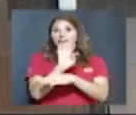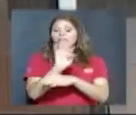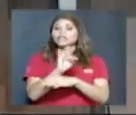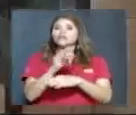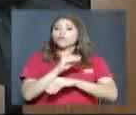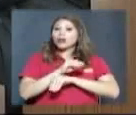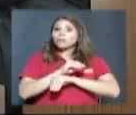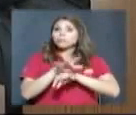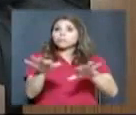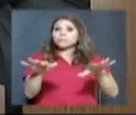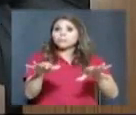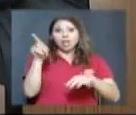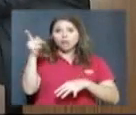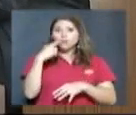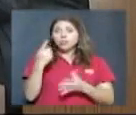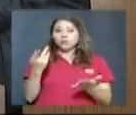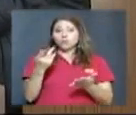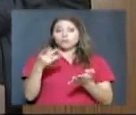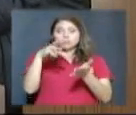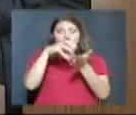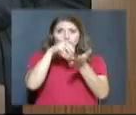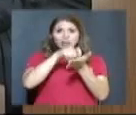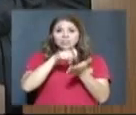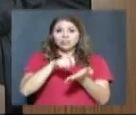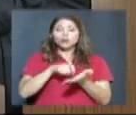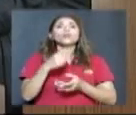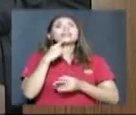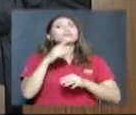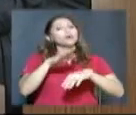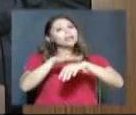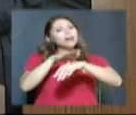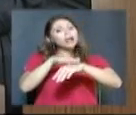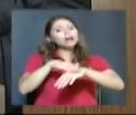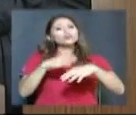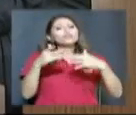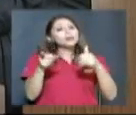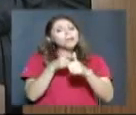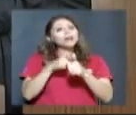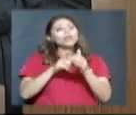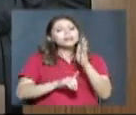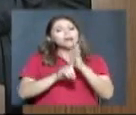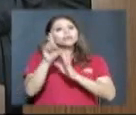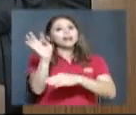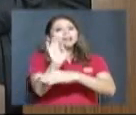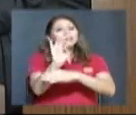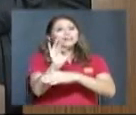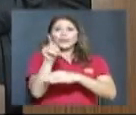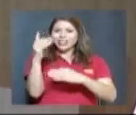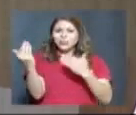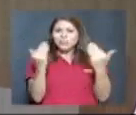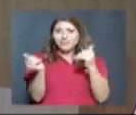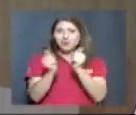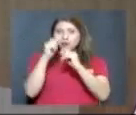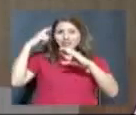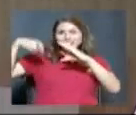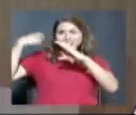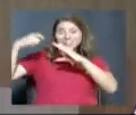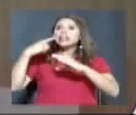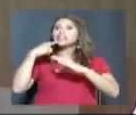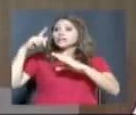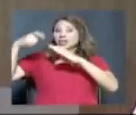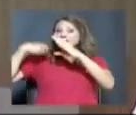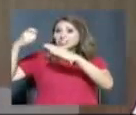un artículo que escribió, decía, déjenos primero desarrollar la televisión, ya, porque él comparaba inclusive con el cine. Si el cine lo hicimos privado,